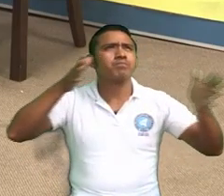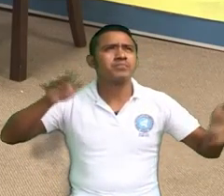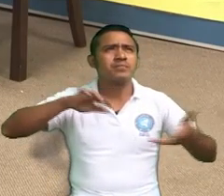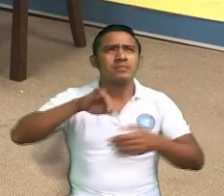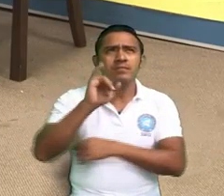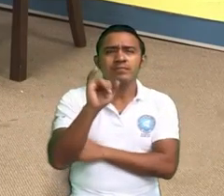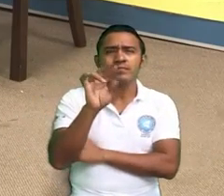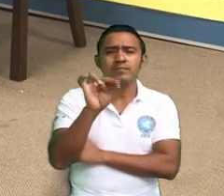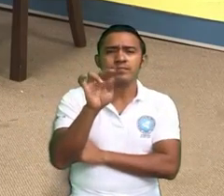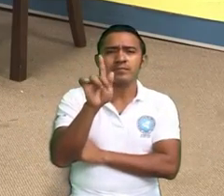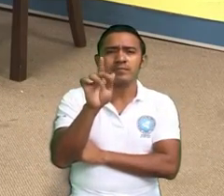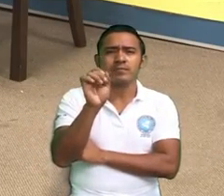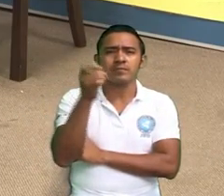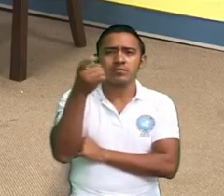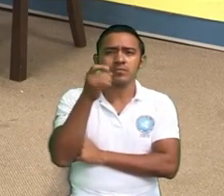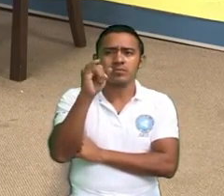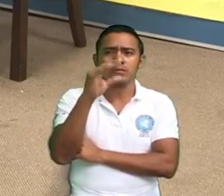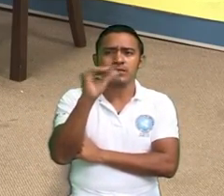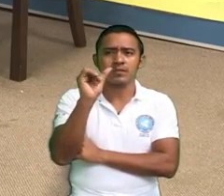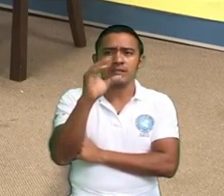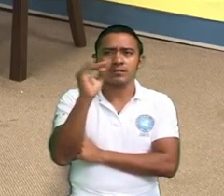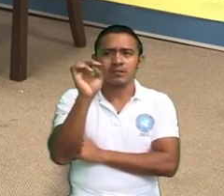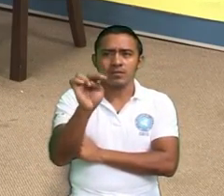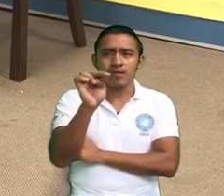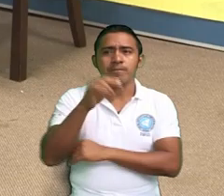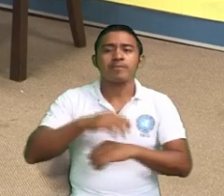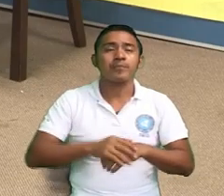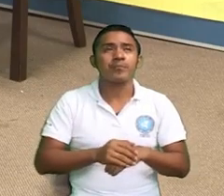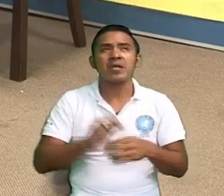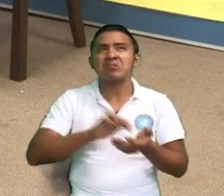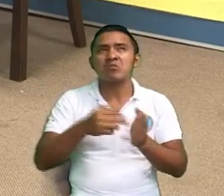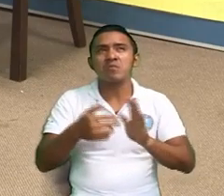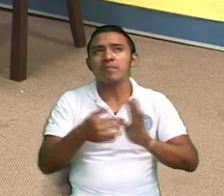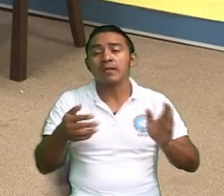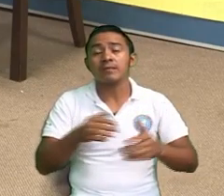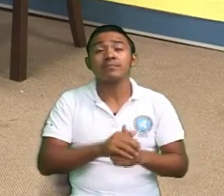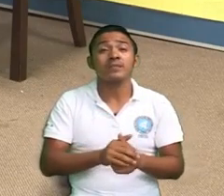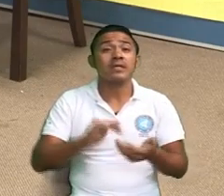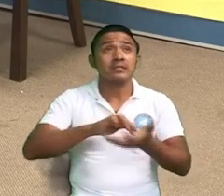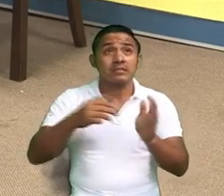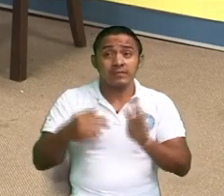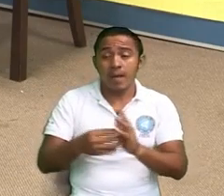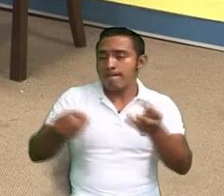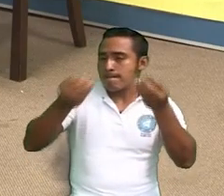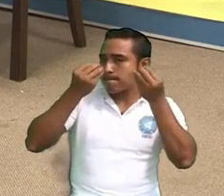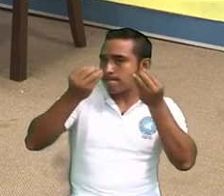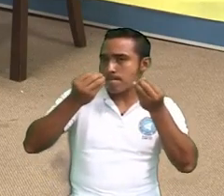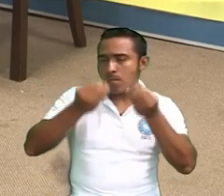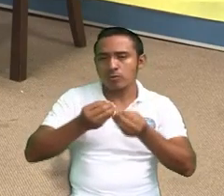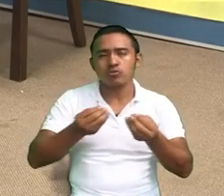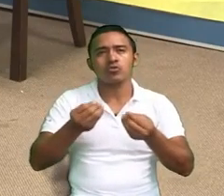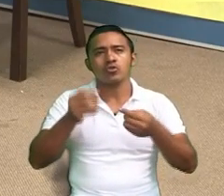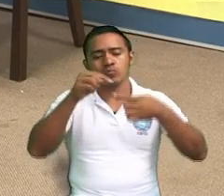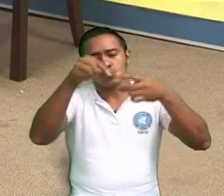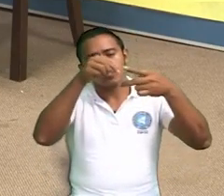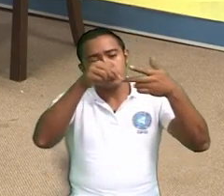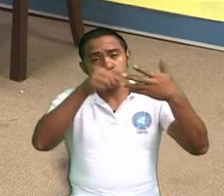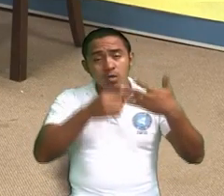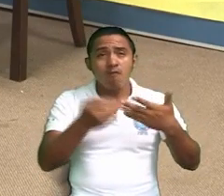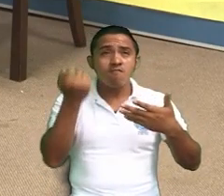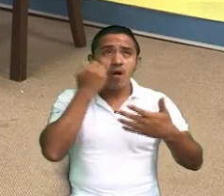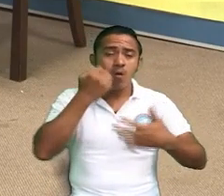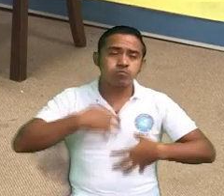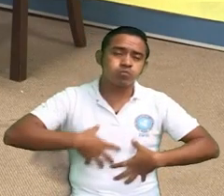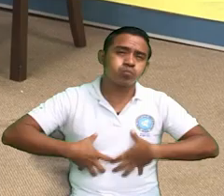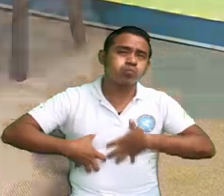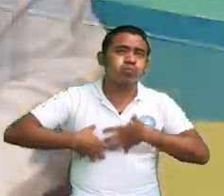intoxicaciones alimentarias. Intoxicaciones alimentarias no es más que la aparición de síntomas gastrointestinales ocasionados